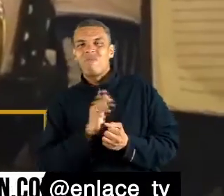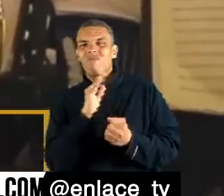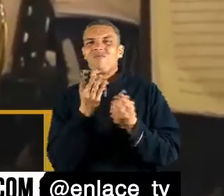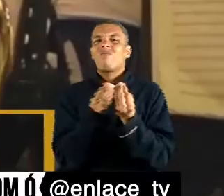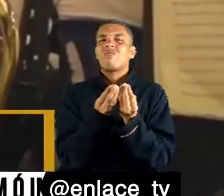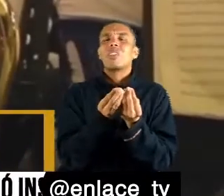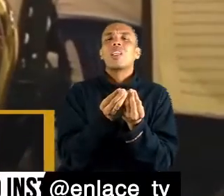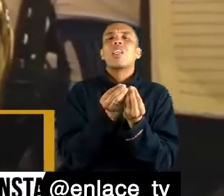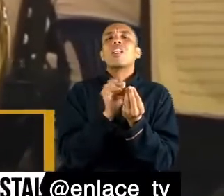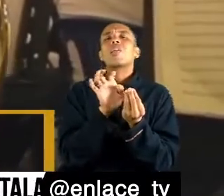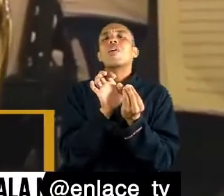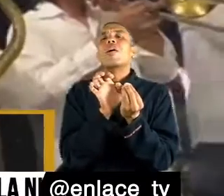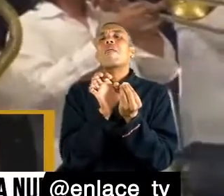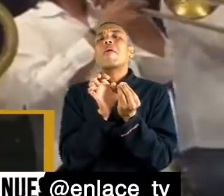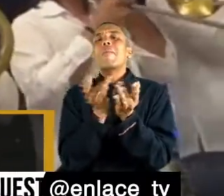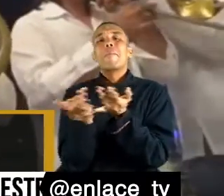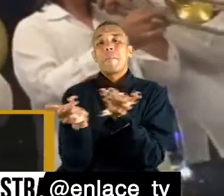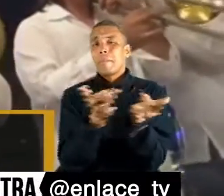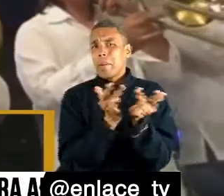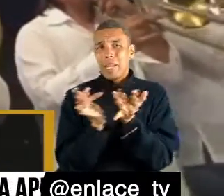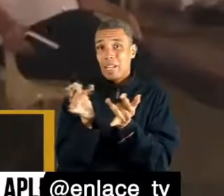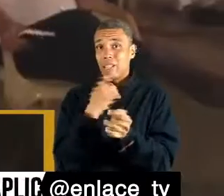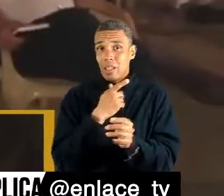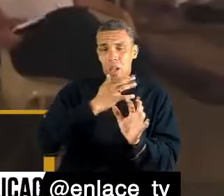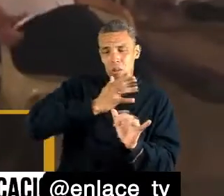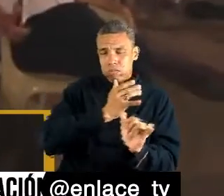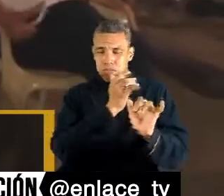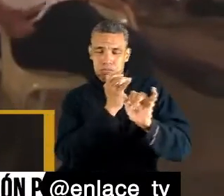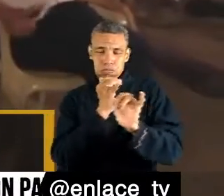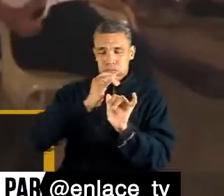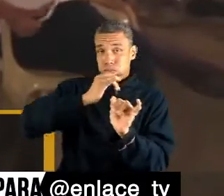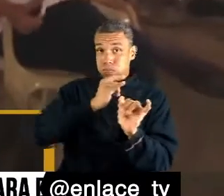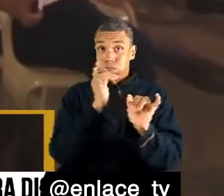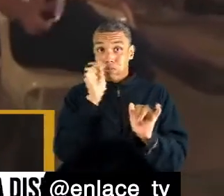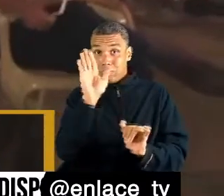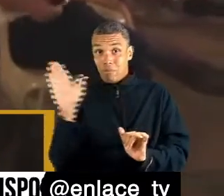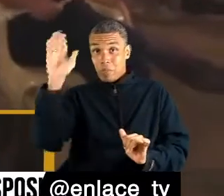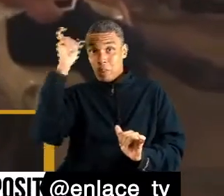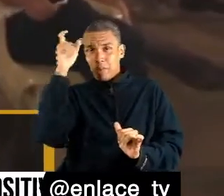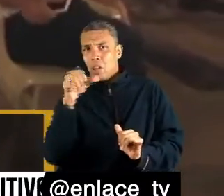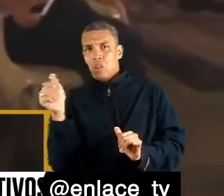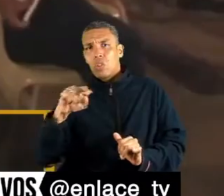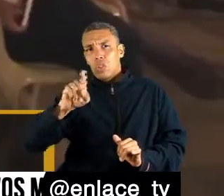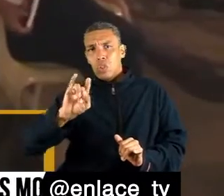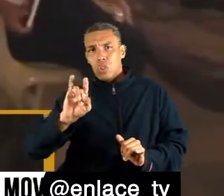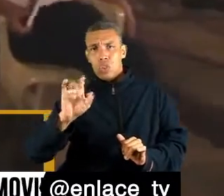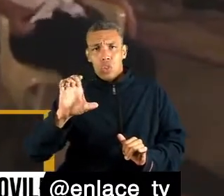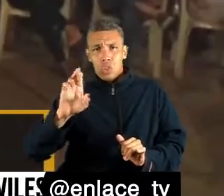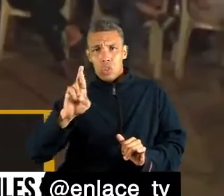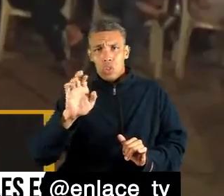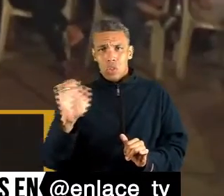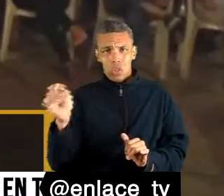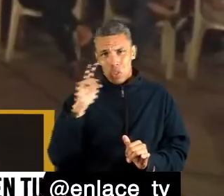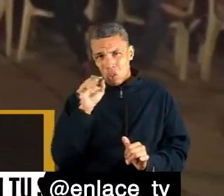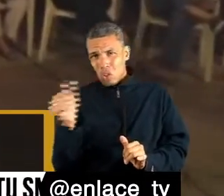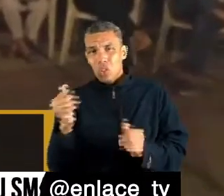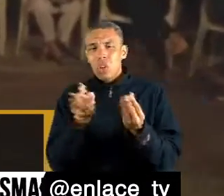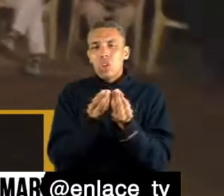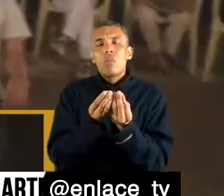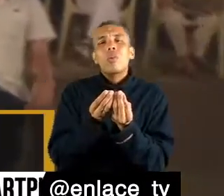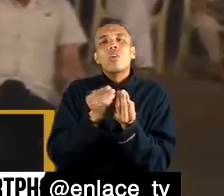Nueva Esperanza de Manguelito, la que toca bonito, del departamento de Córdoba. Por el departamento de Sucre, la presencia de la banda San José de